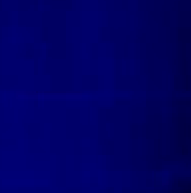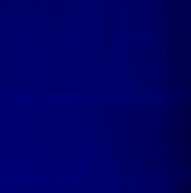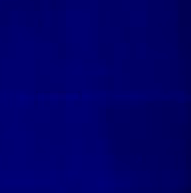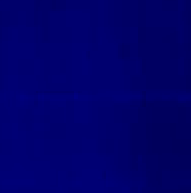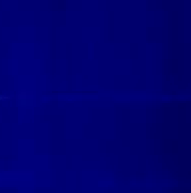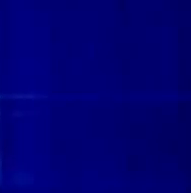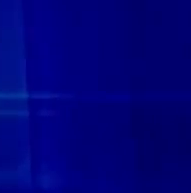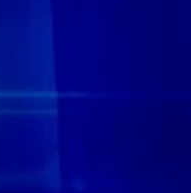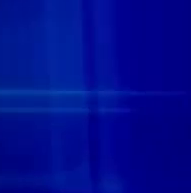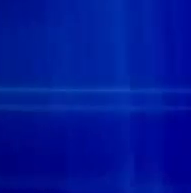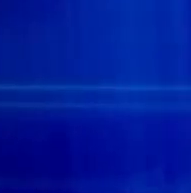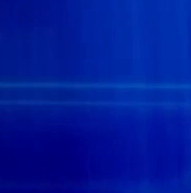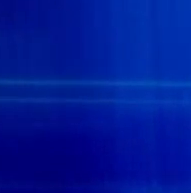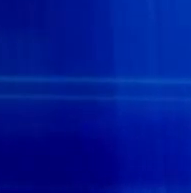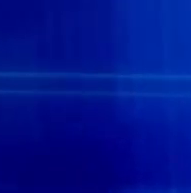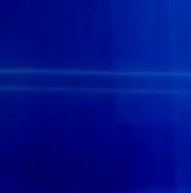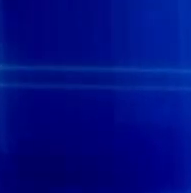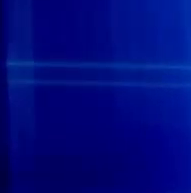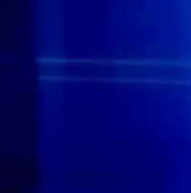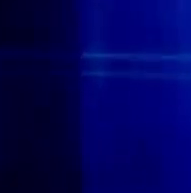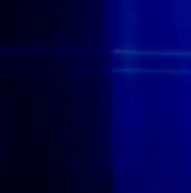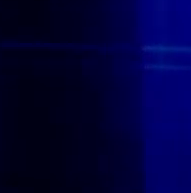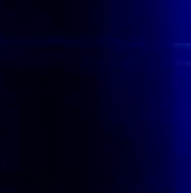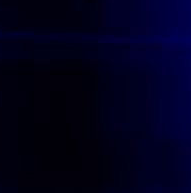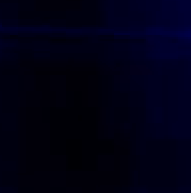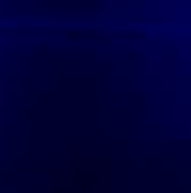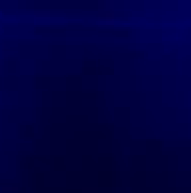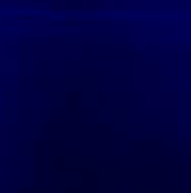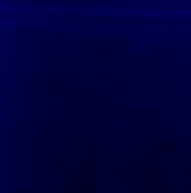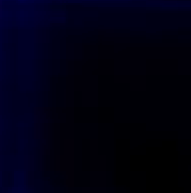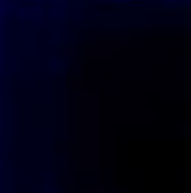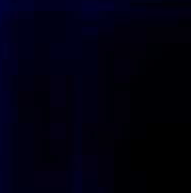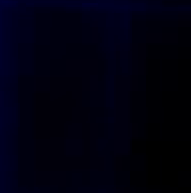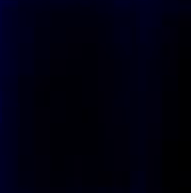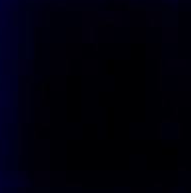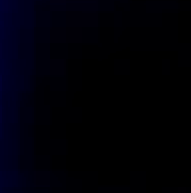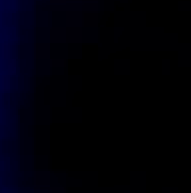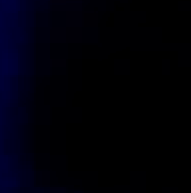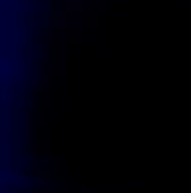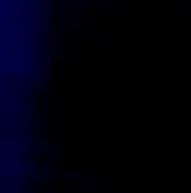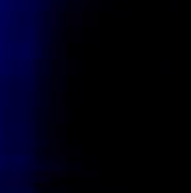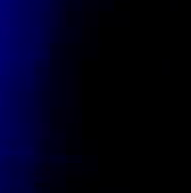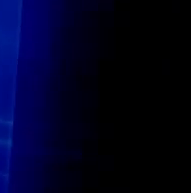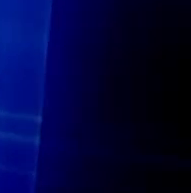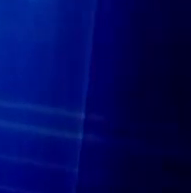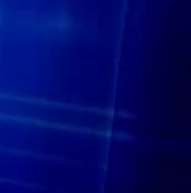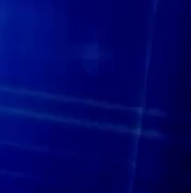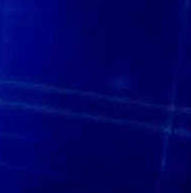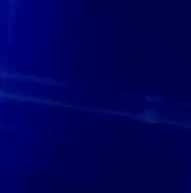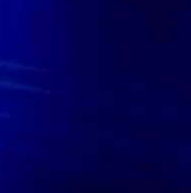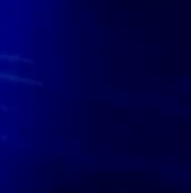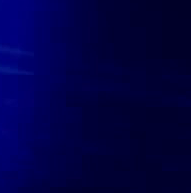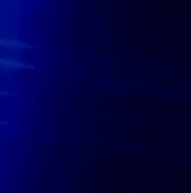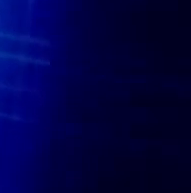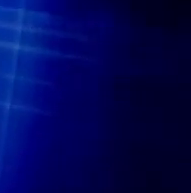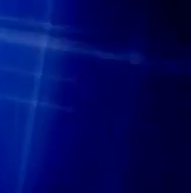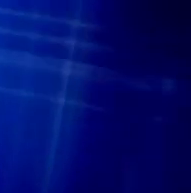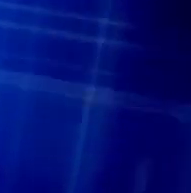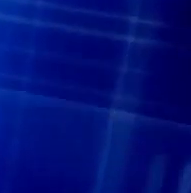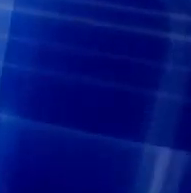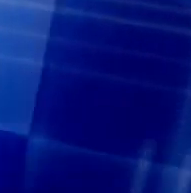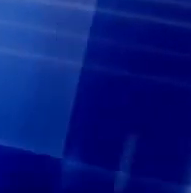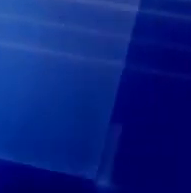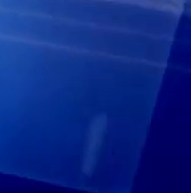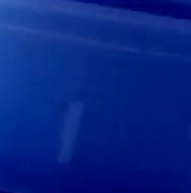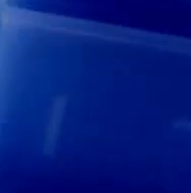absolutamente se necesita una, ¿cómo decirle?, requisitos. Por ejemplo,